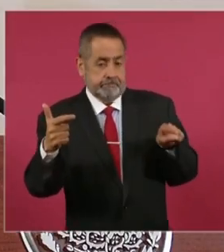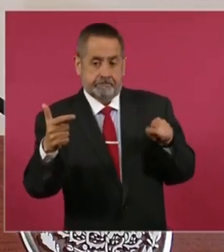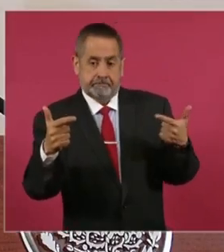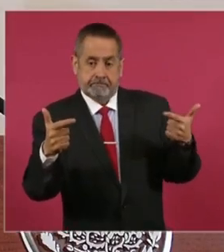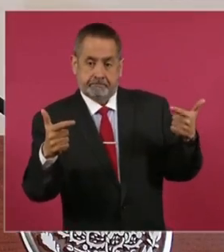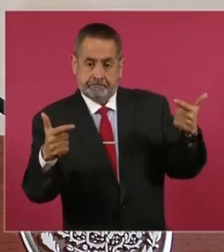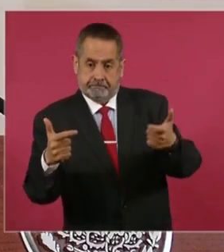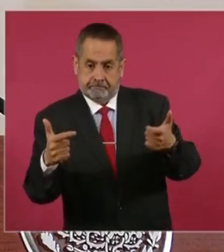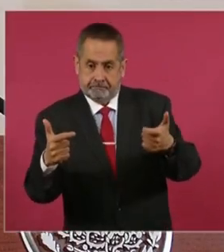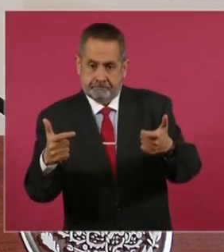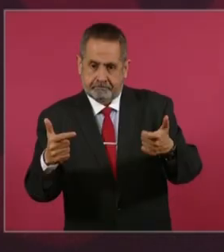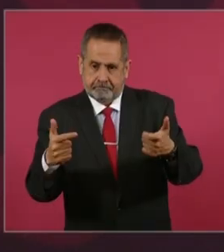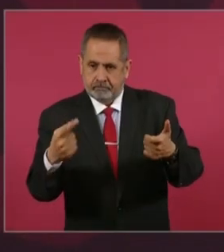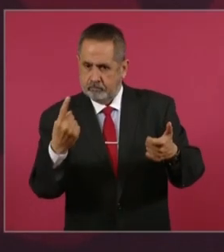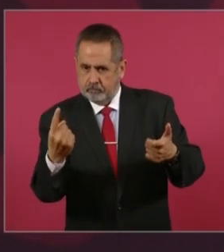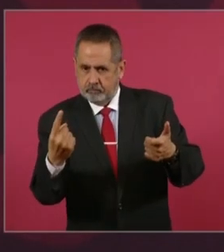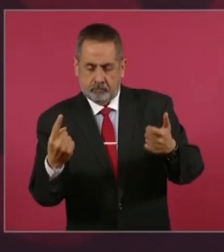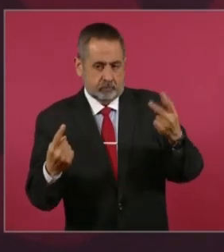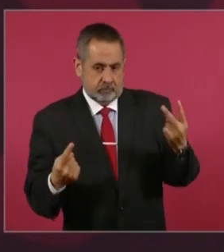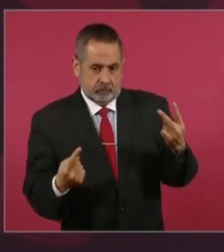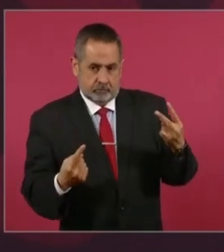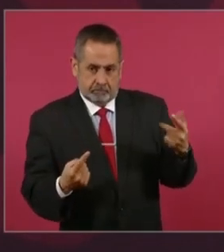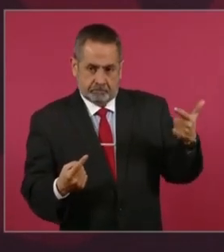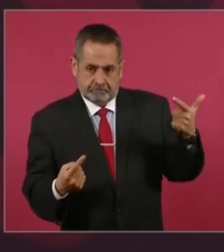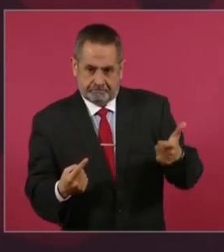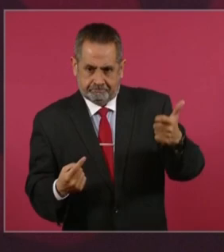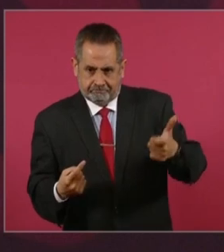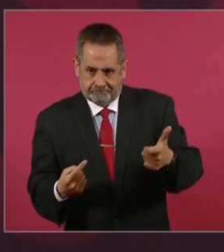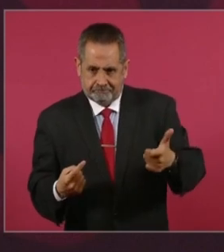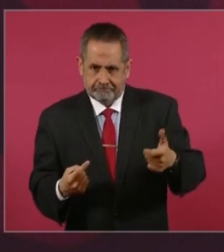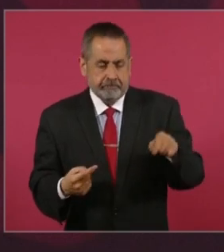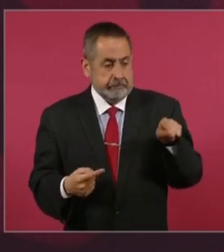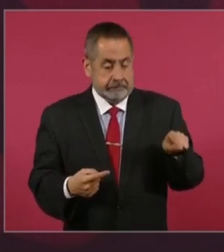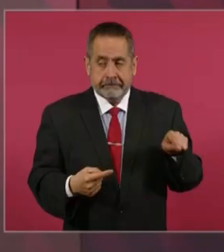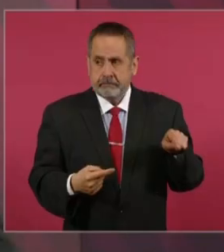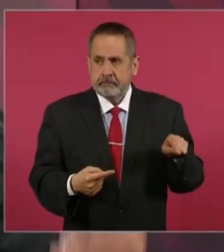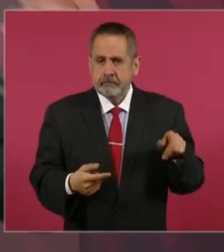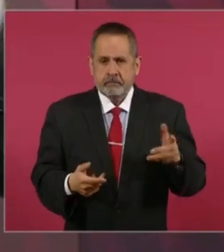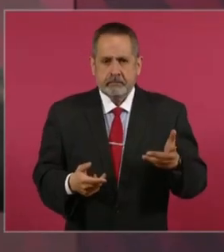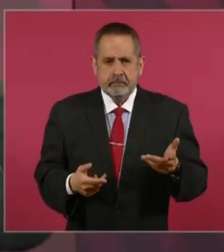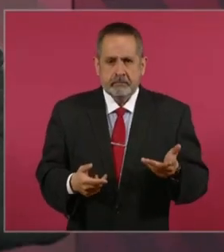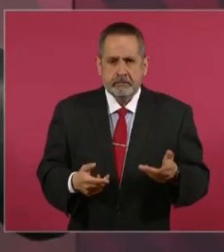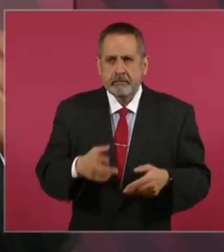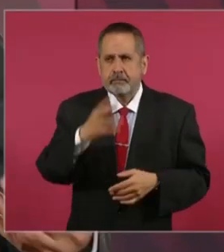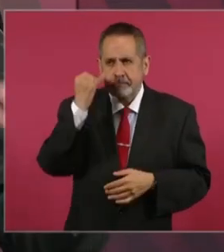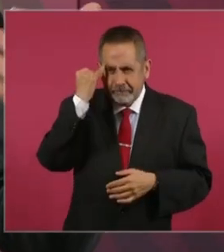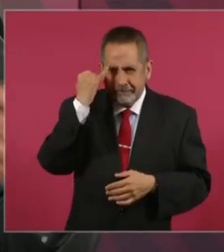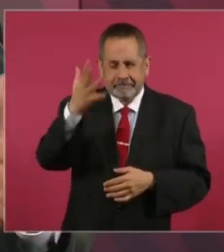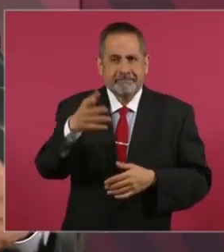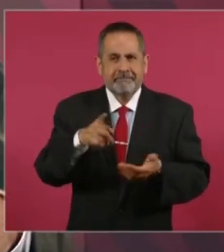que me toca a mí